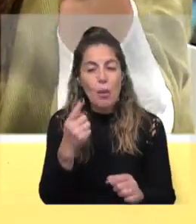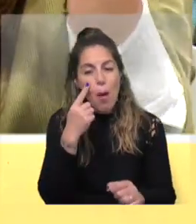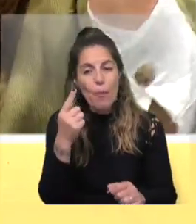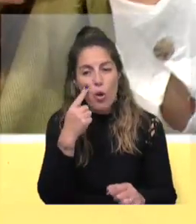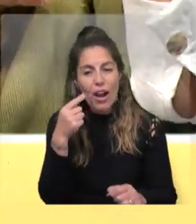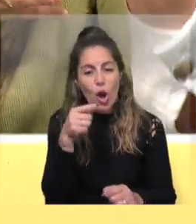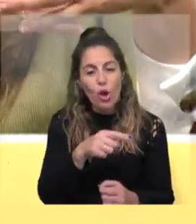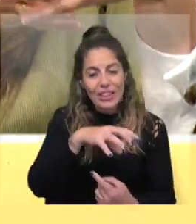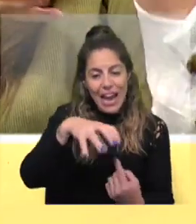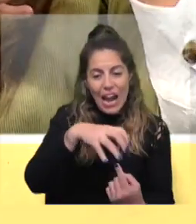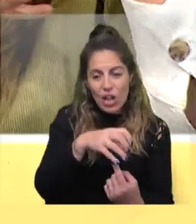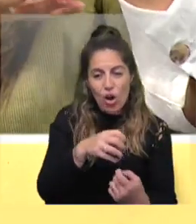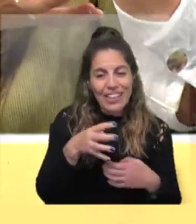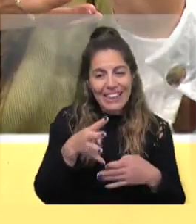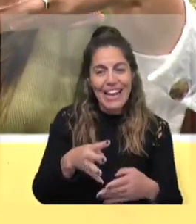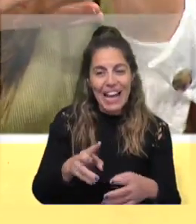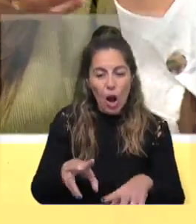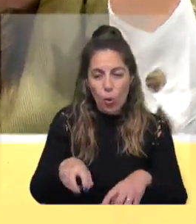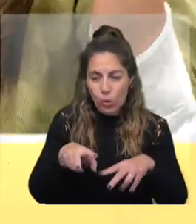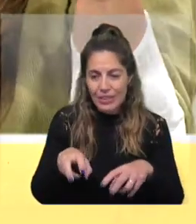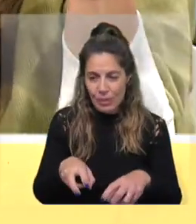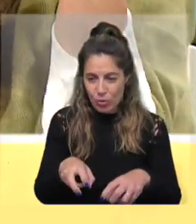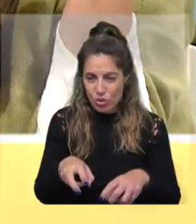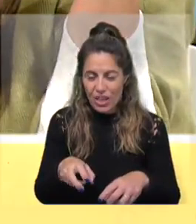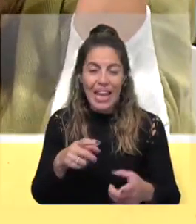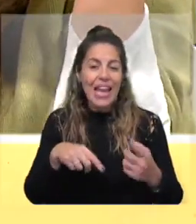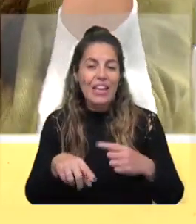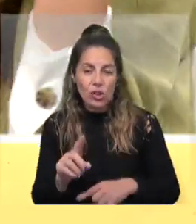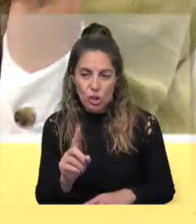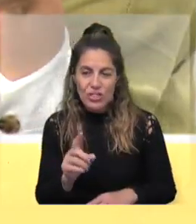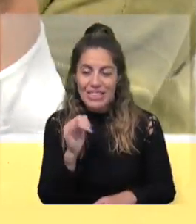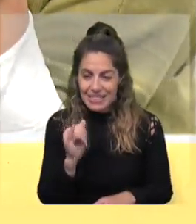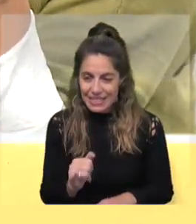contra hongos que atacan cultivos, fitopatógenos de cultivos. Entonces,